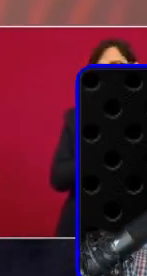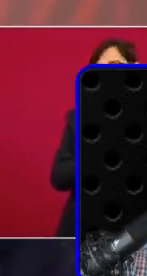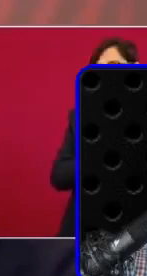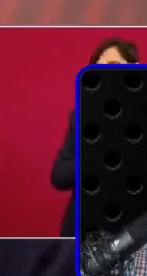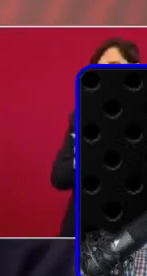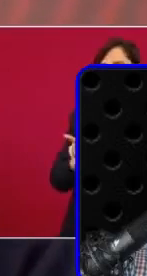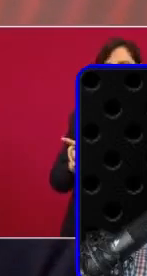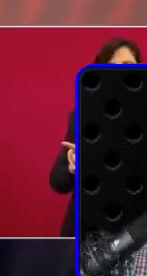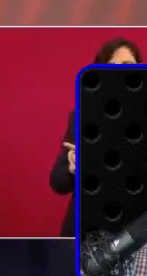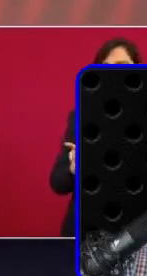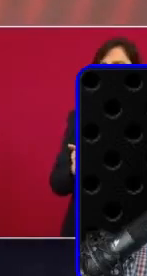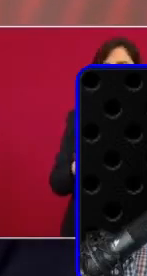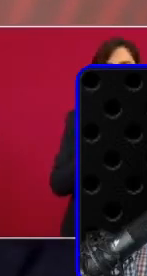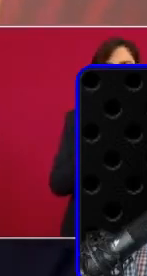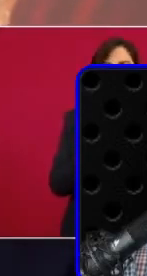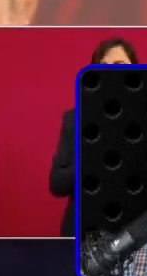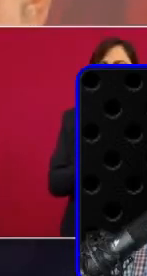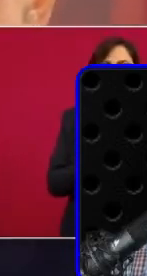para